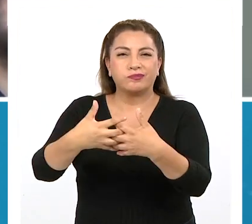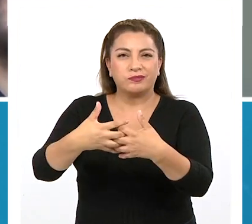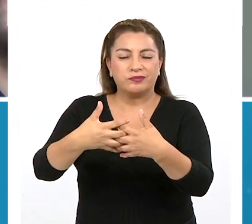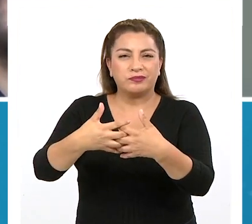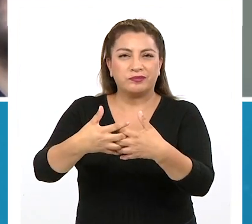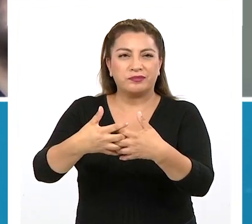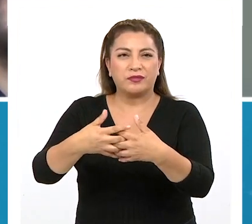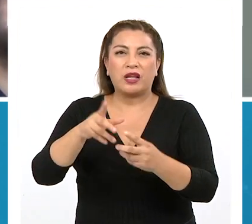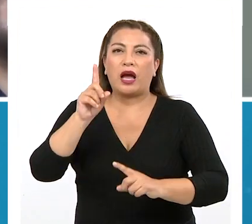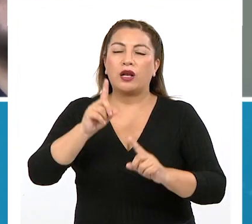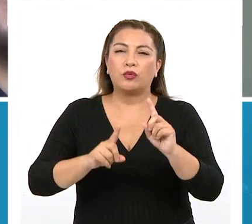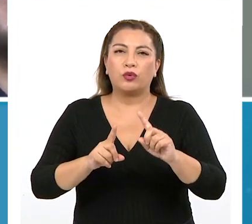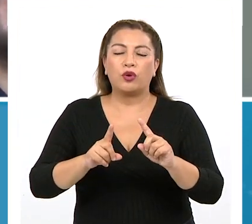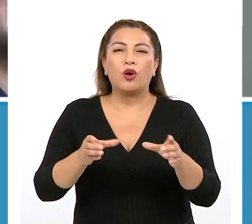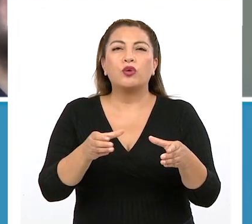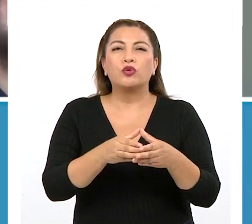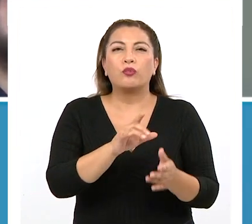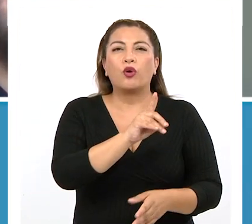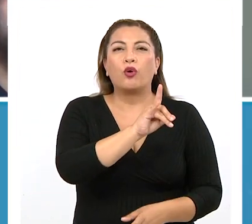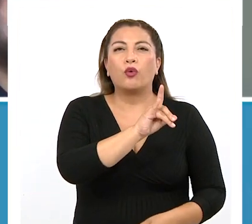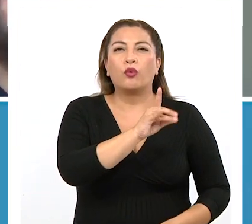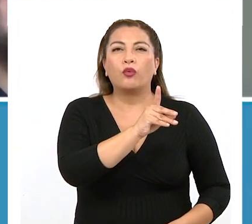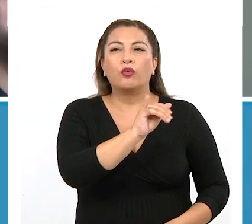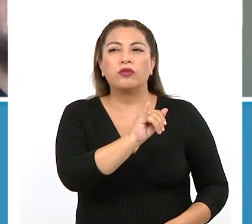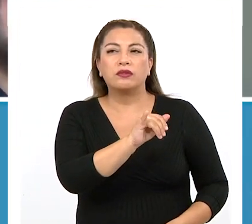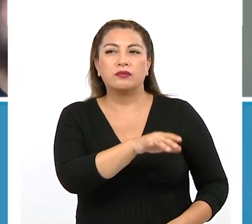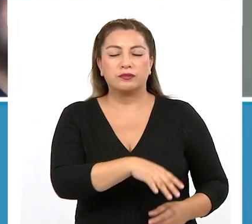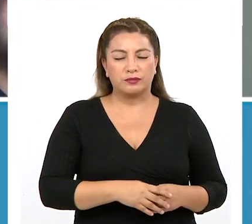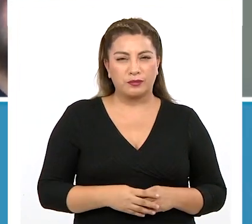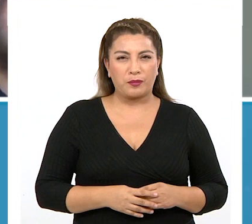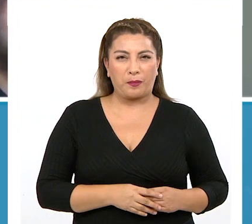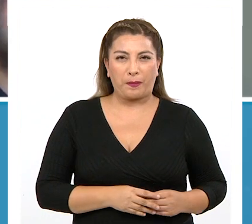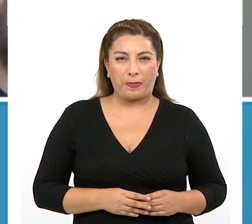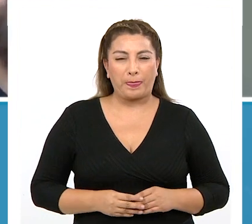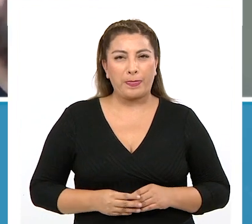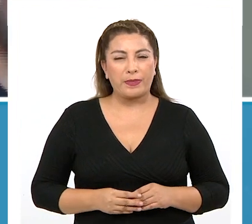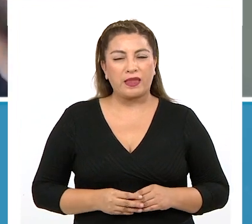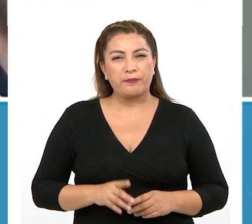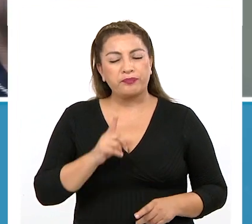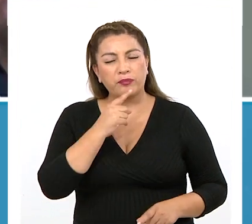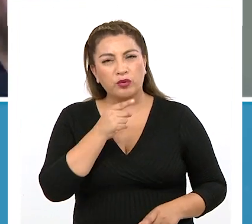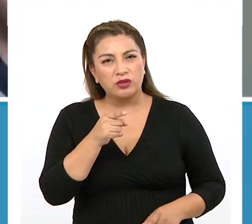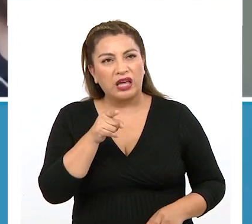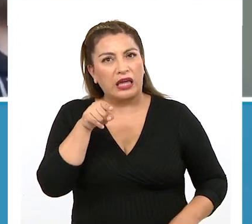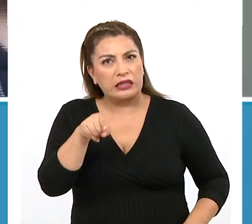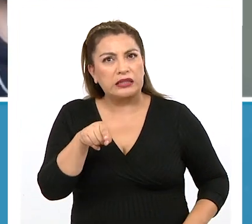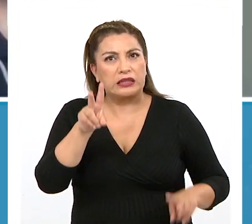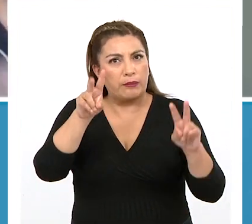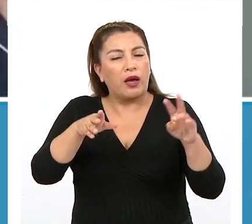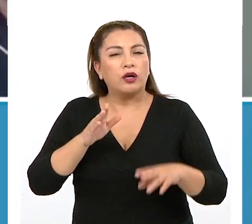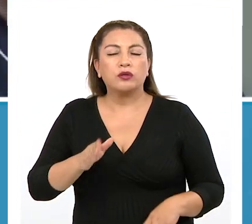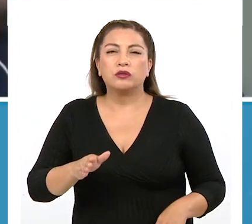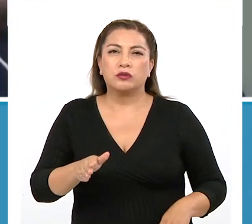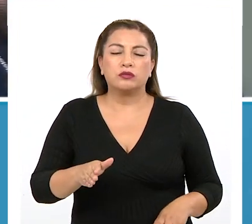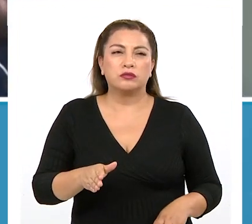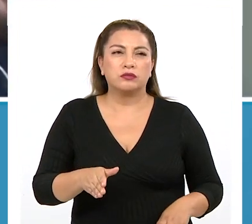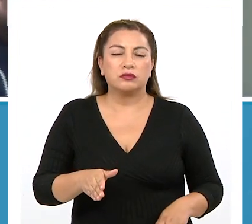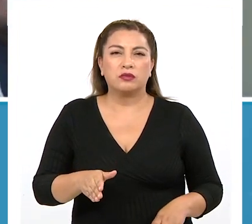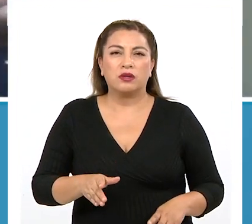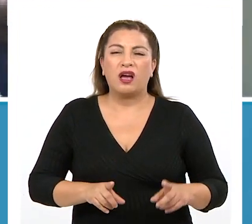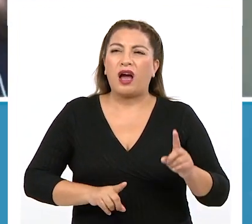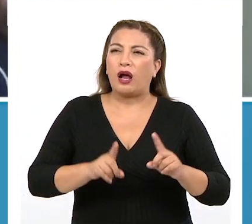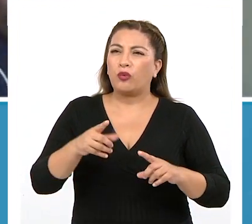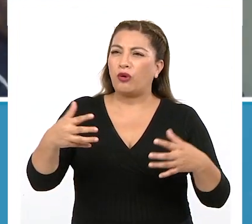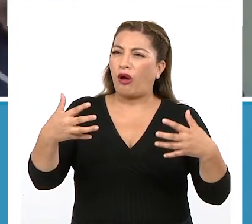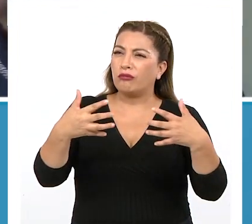representa algunos sectores de la UDI, si no todos. Finalmente, esto sí, o sea, claro, termina demostrando esa